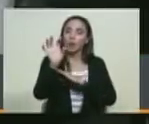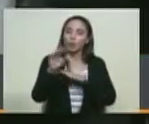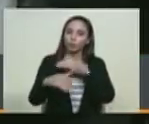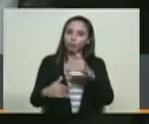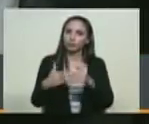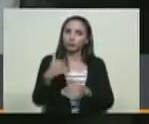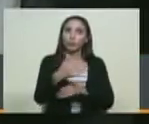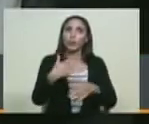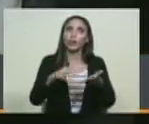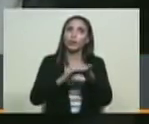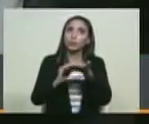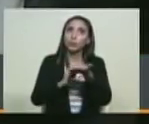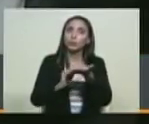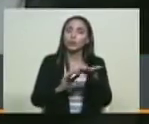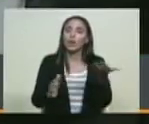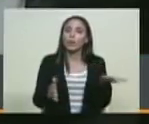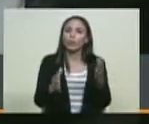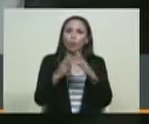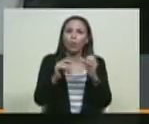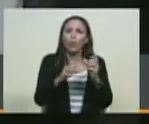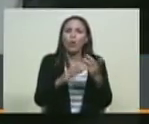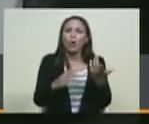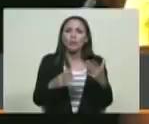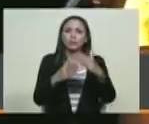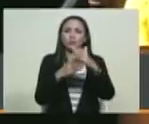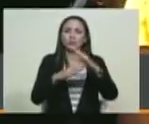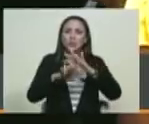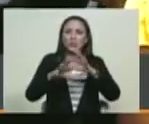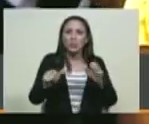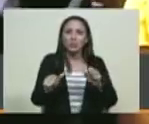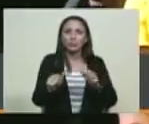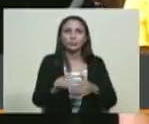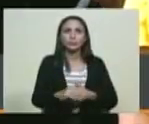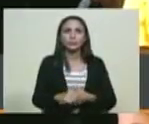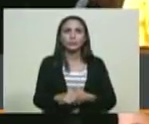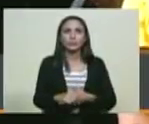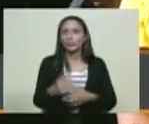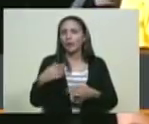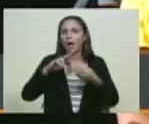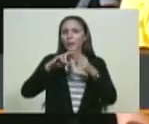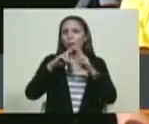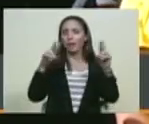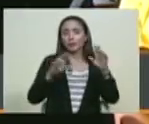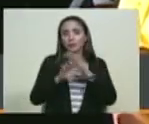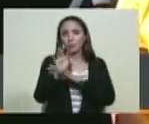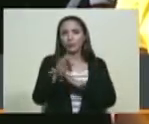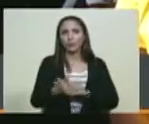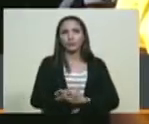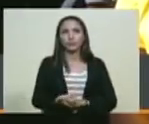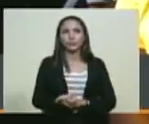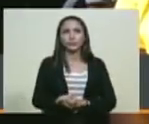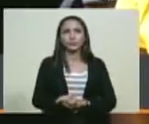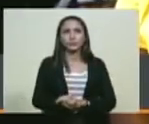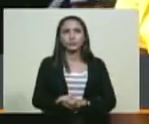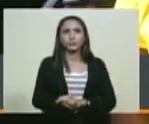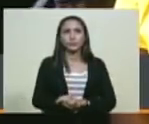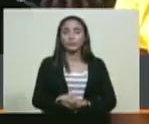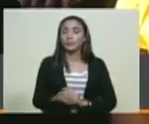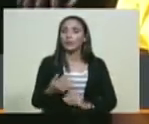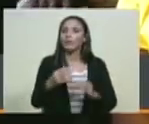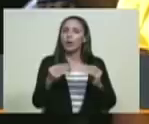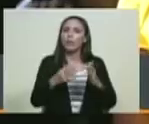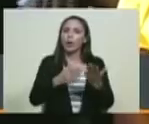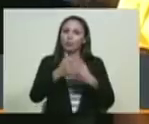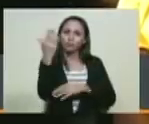la lucha contra la corrupción, que a la vez yo culmino así, es una lucha por la paz de Venezuela. Ganar la lucha contra